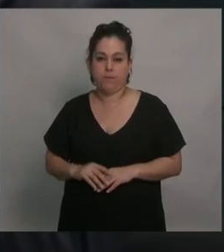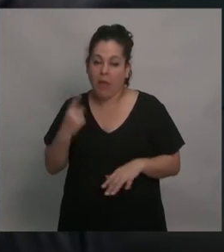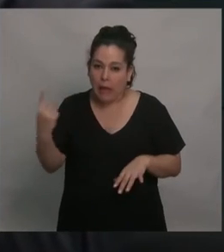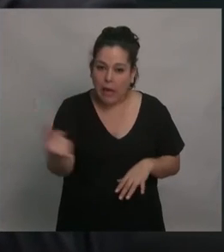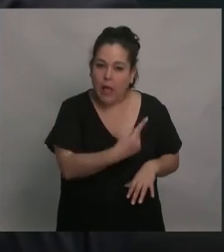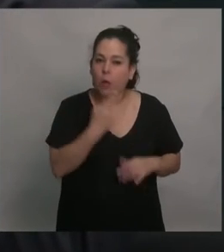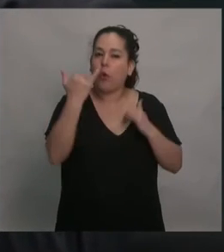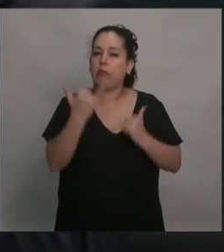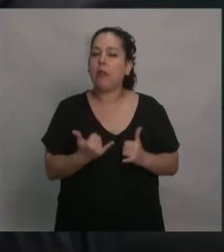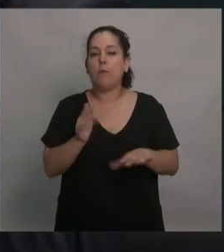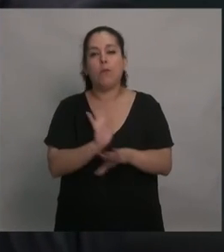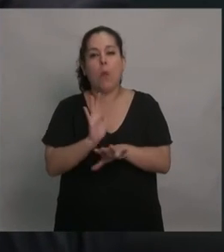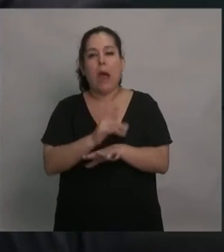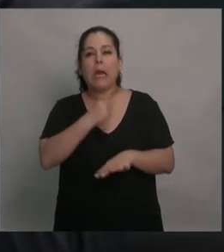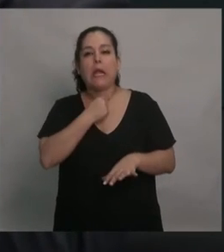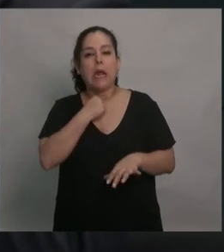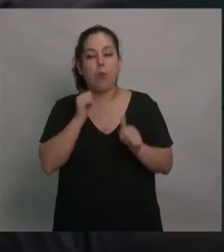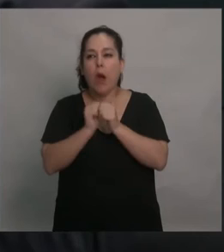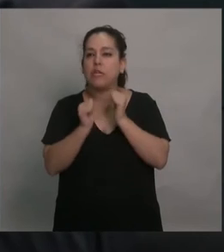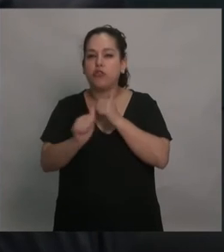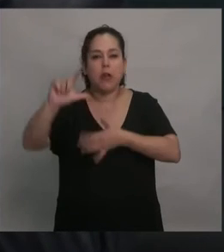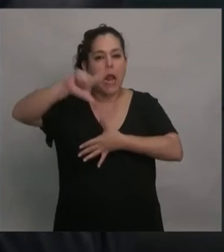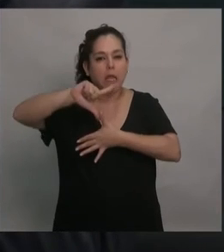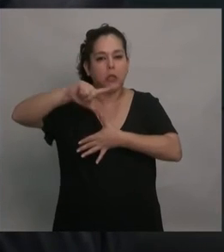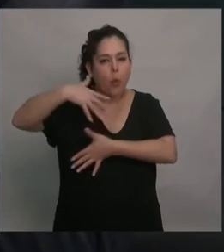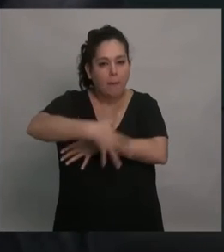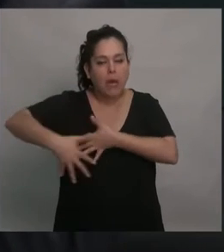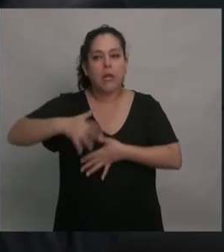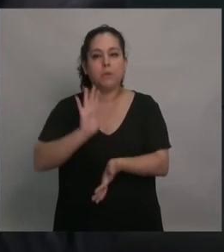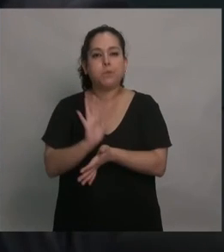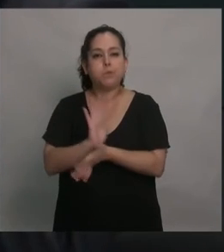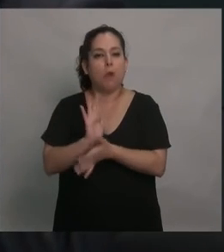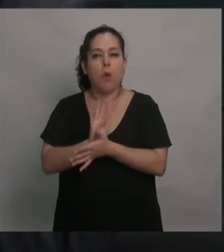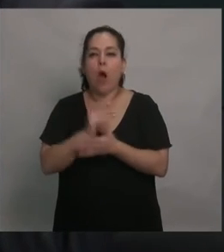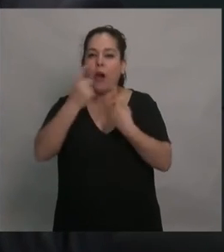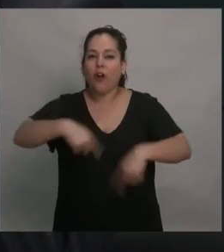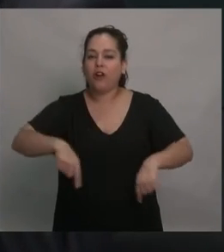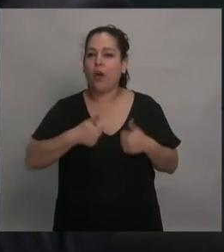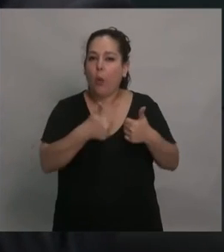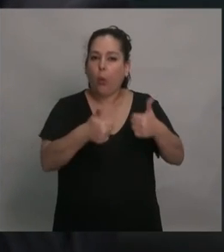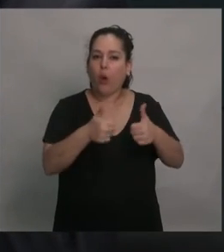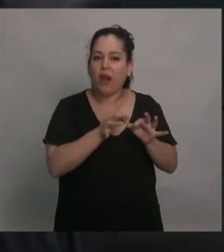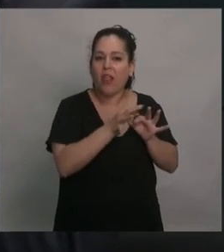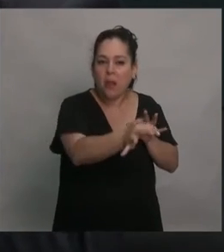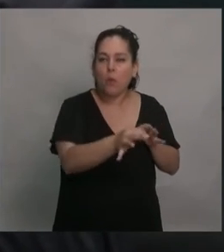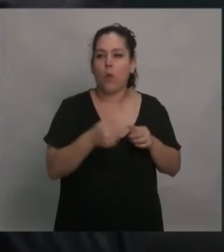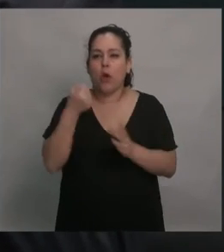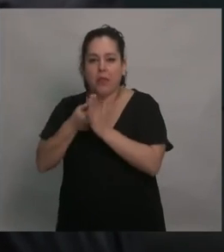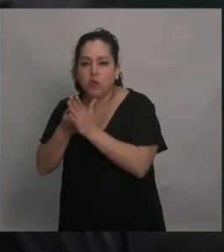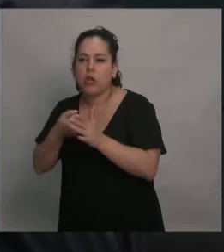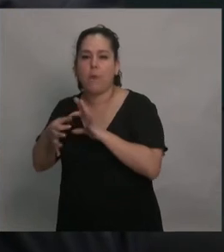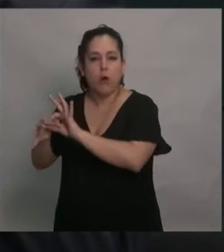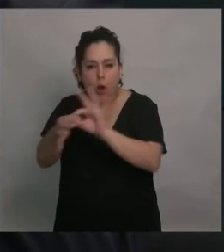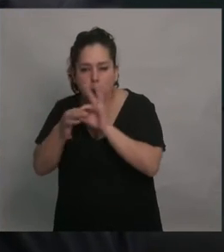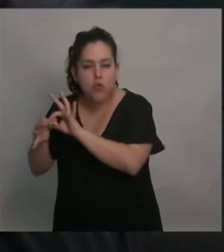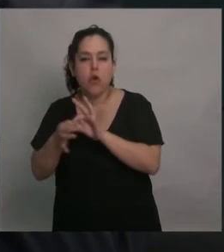que convertirnos un poco de esa historia latinoamericana, de recoger lo mejor de nuestros pueblos, de luchar por la unidad, de